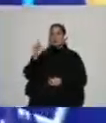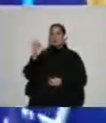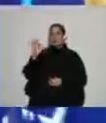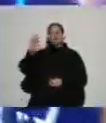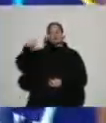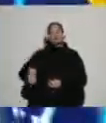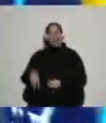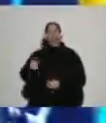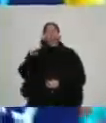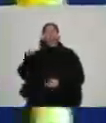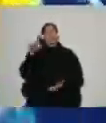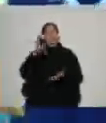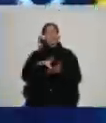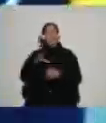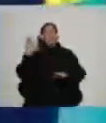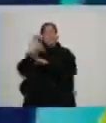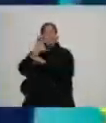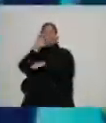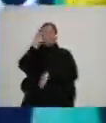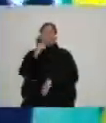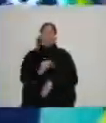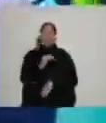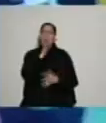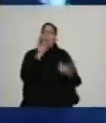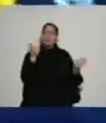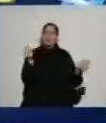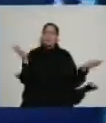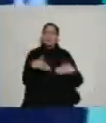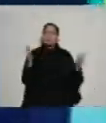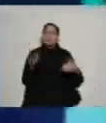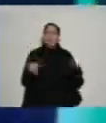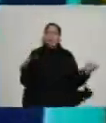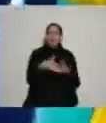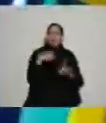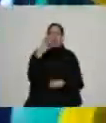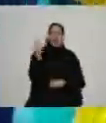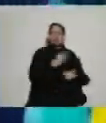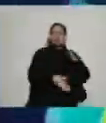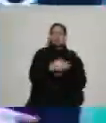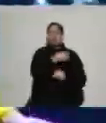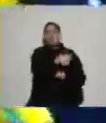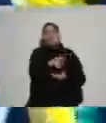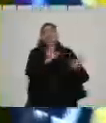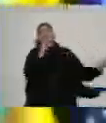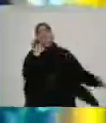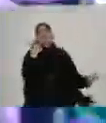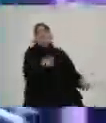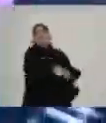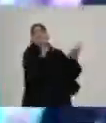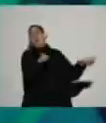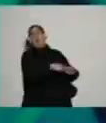La financiación recortaron, sin recursos joder los dejaron, pero a ellos poco ha importado.